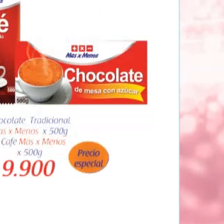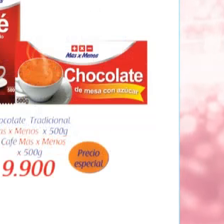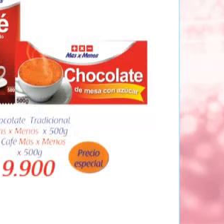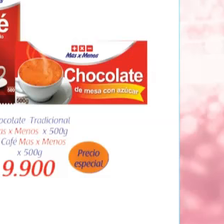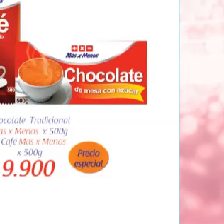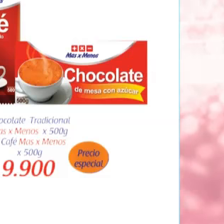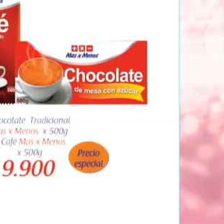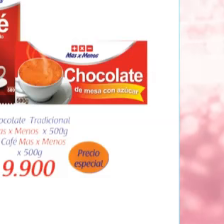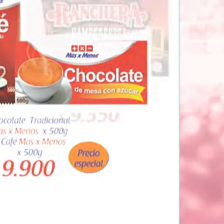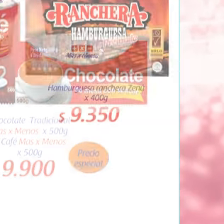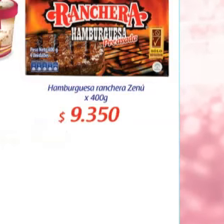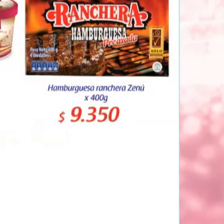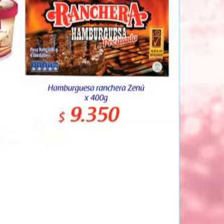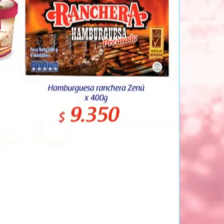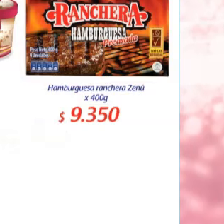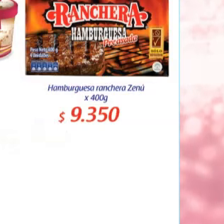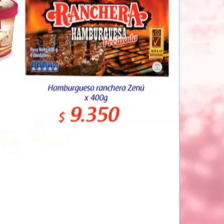super ofertas.